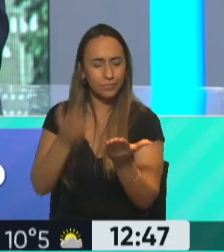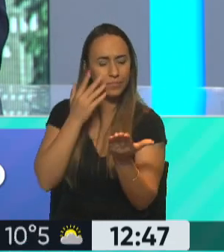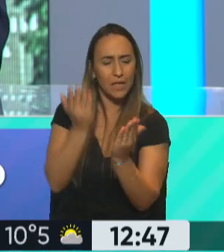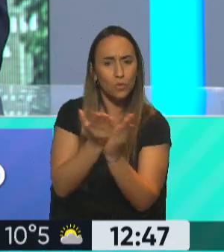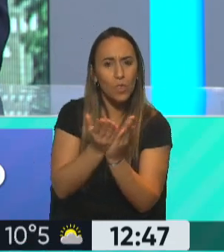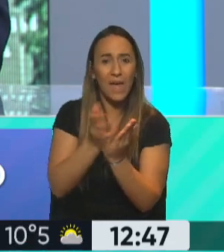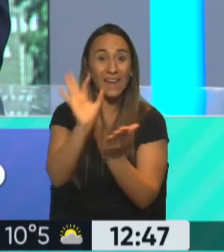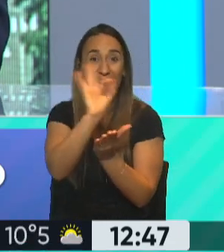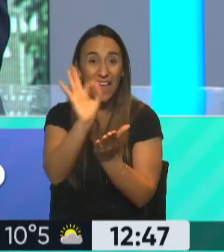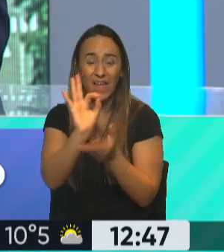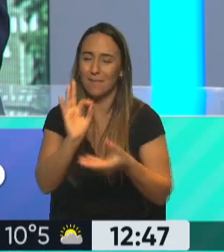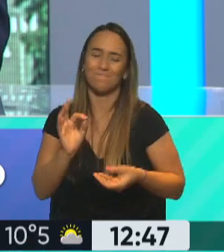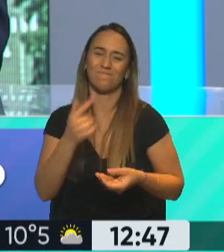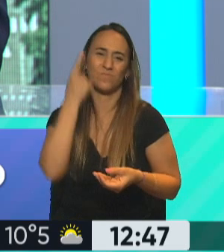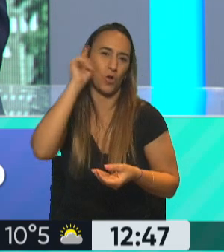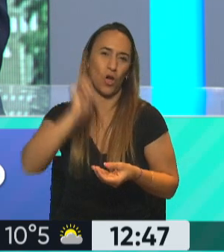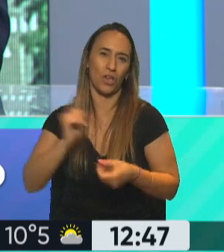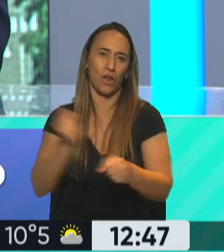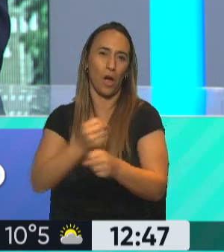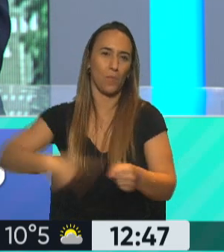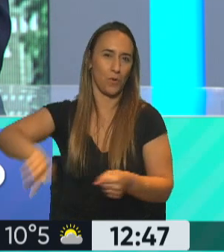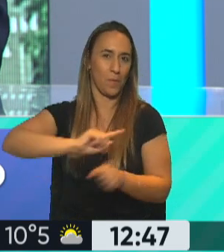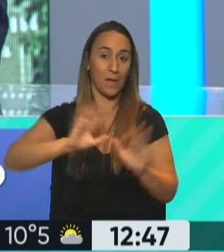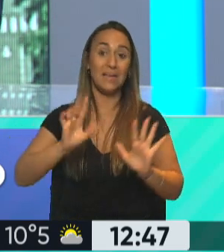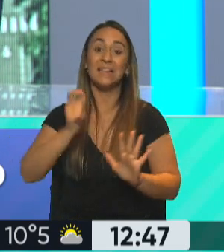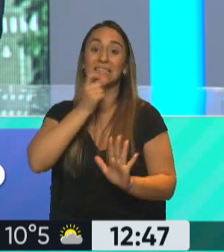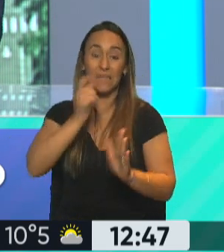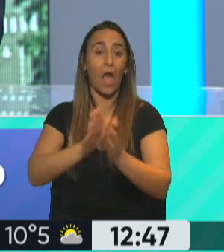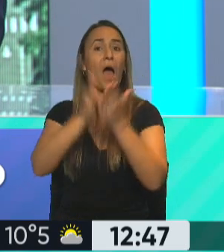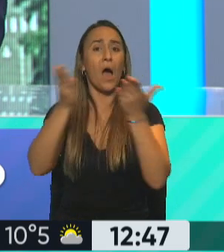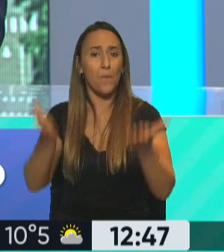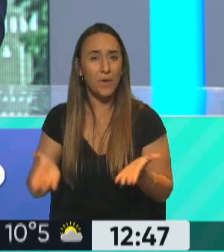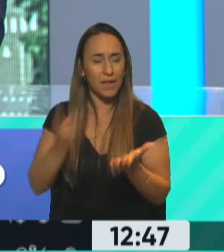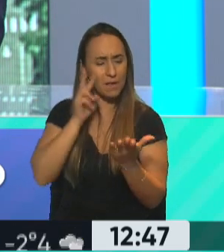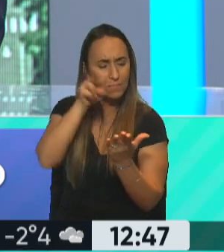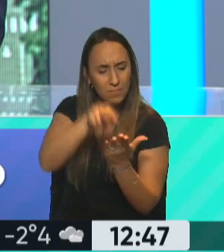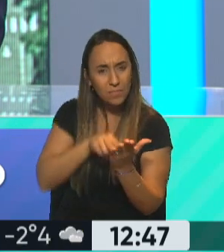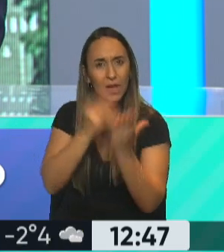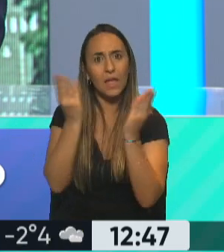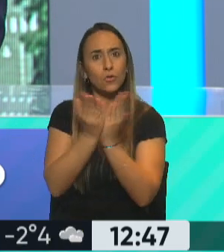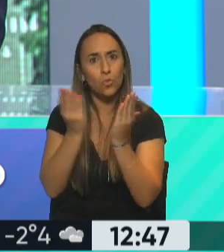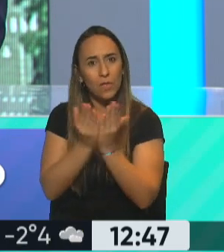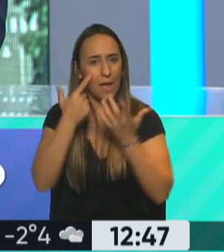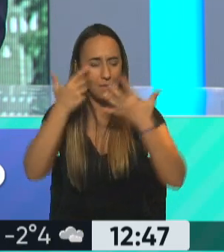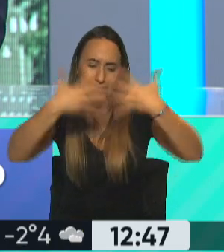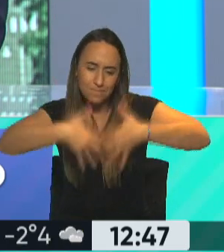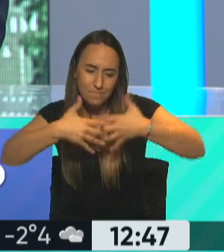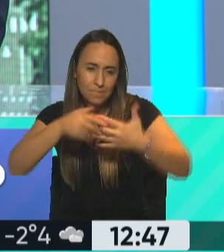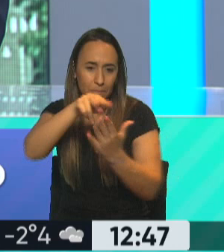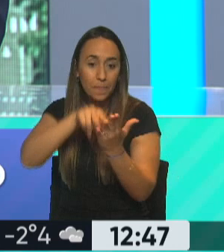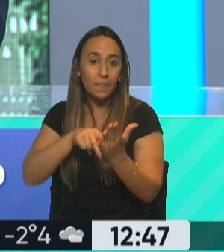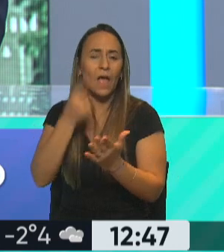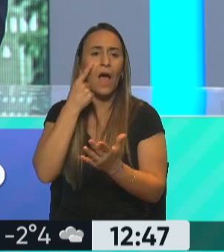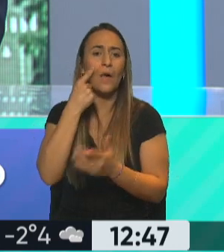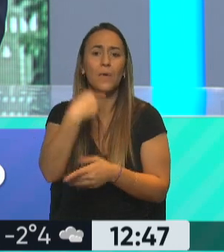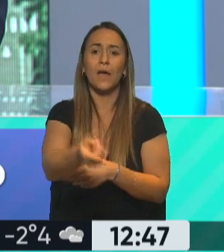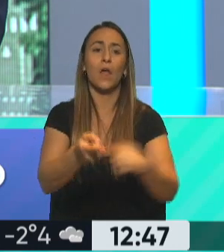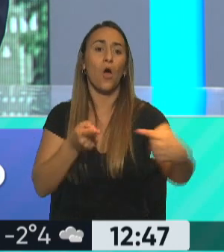el sentido de empezar a discutir por lo menos y de escuchar algunos planteos de la oposición, principalmente